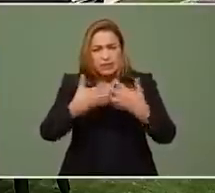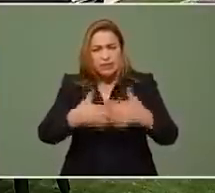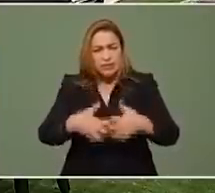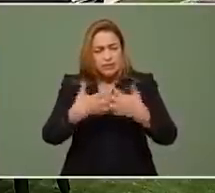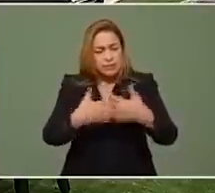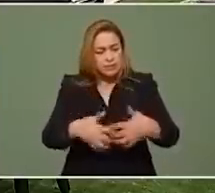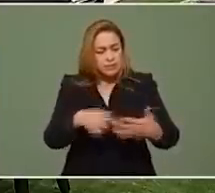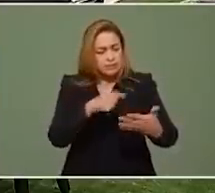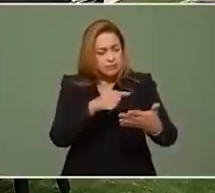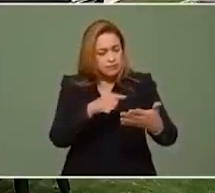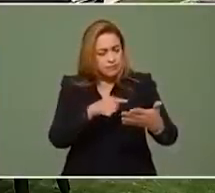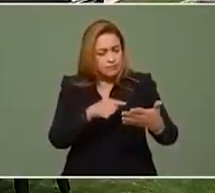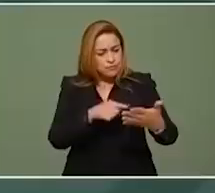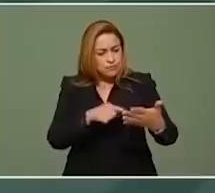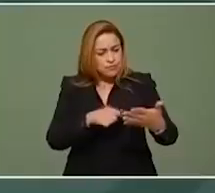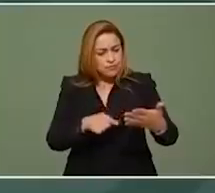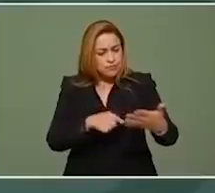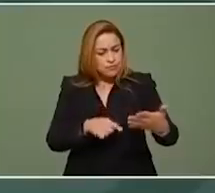e